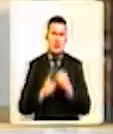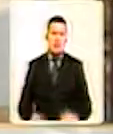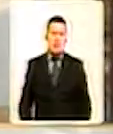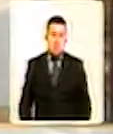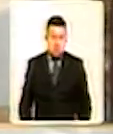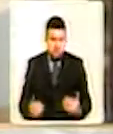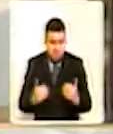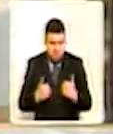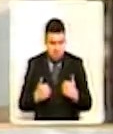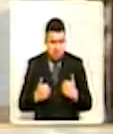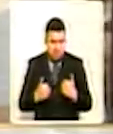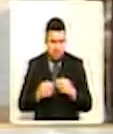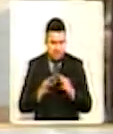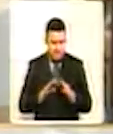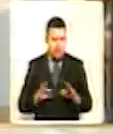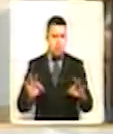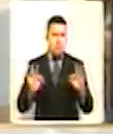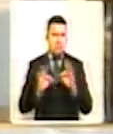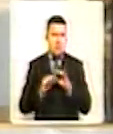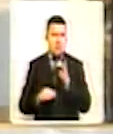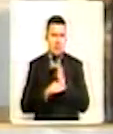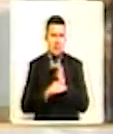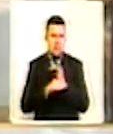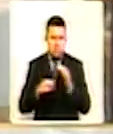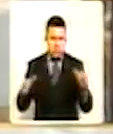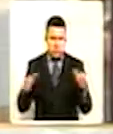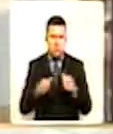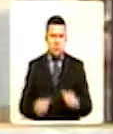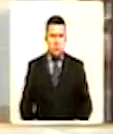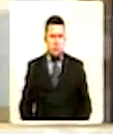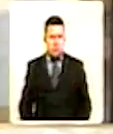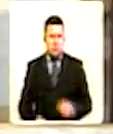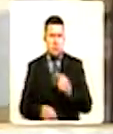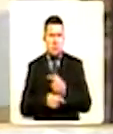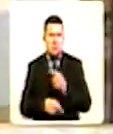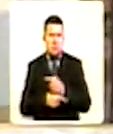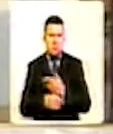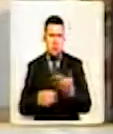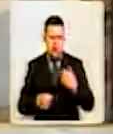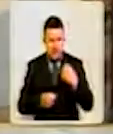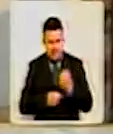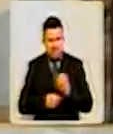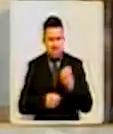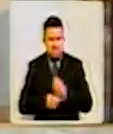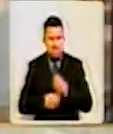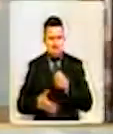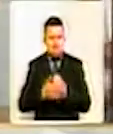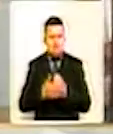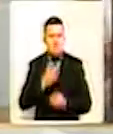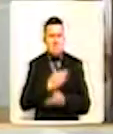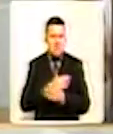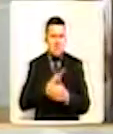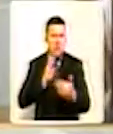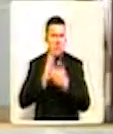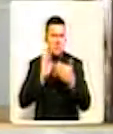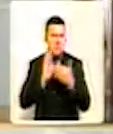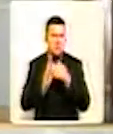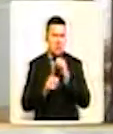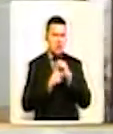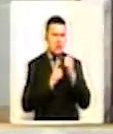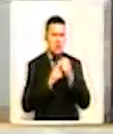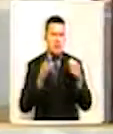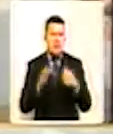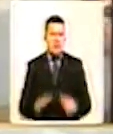sociales. Yo pondría como prioridad de la acción de esta institución precisamente el trabajo de la lucha contra la corrupción en los